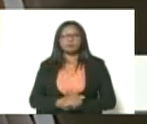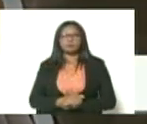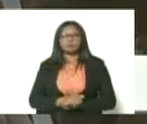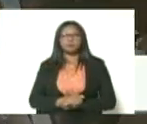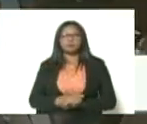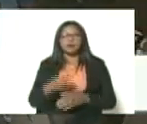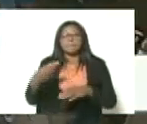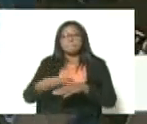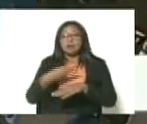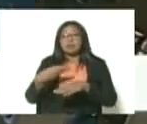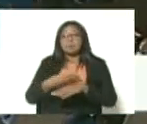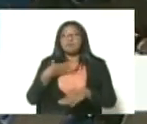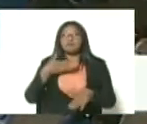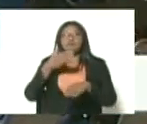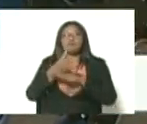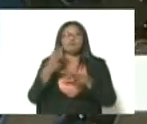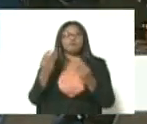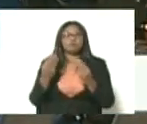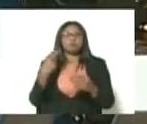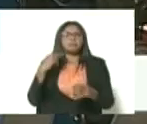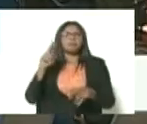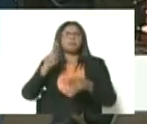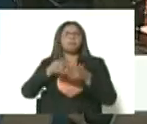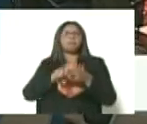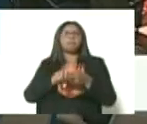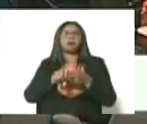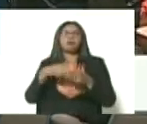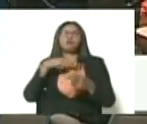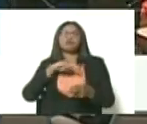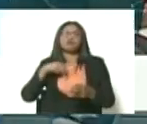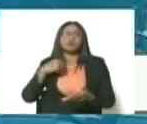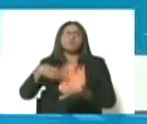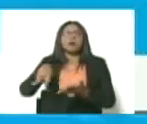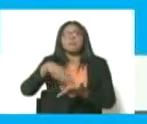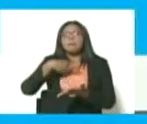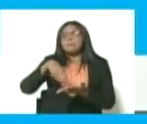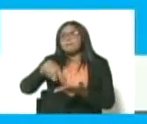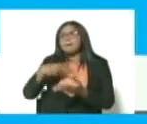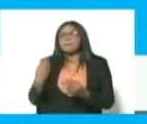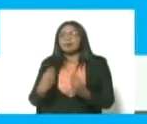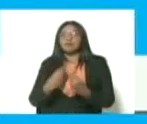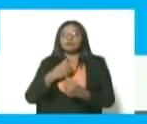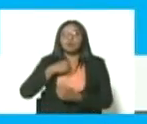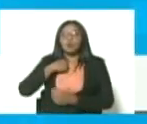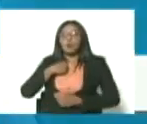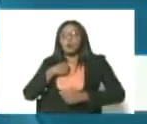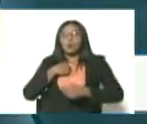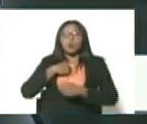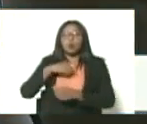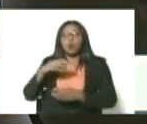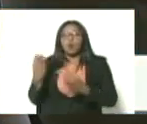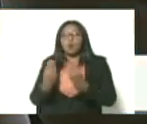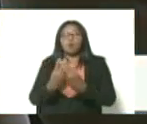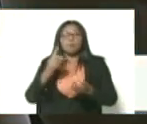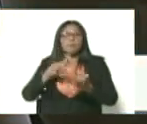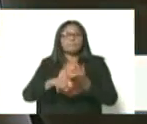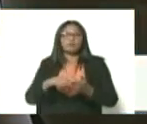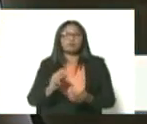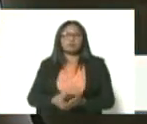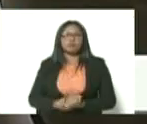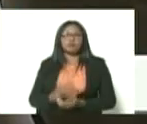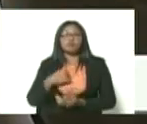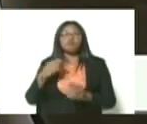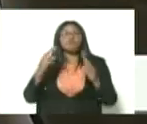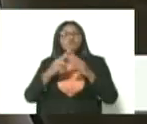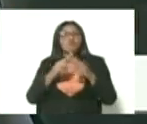Miami, la calle 8 de Miami, me he sentado ahí. Hemos bailado en la calle 8, Silvia y yo salsa. Yo conozco Estados